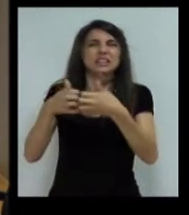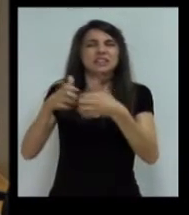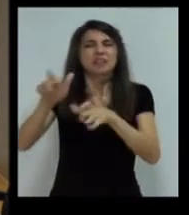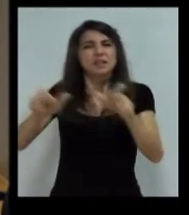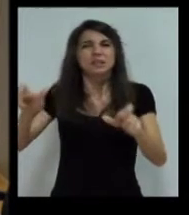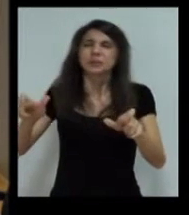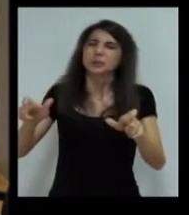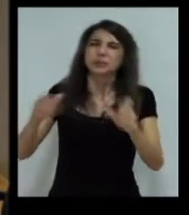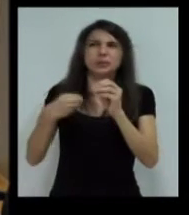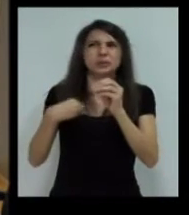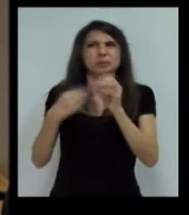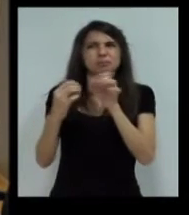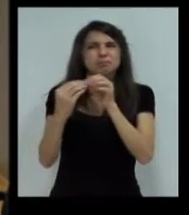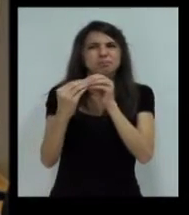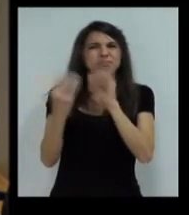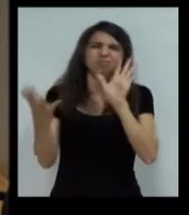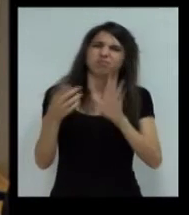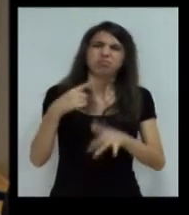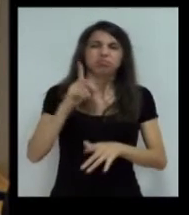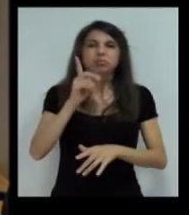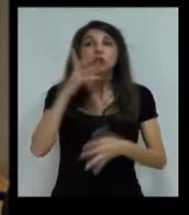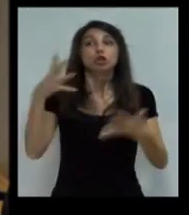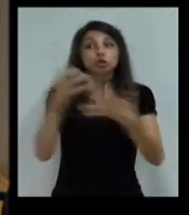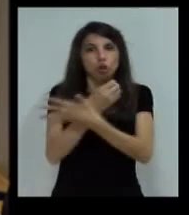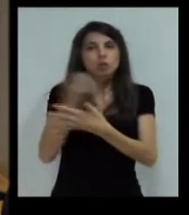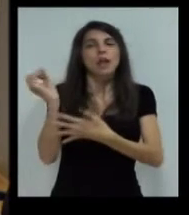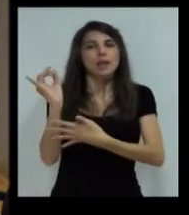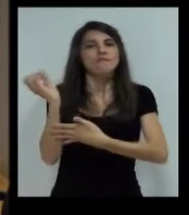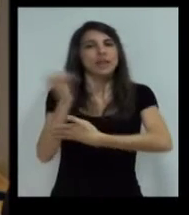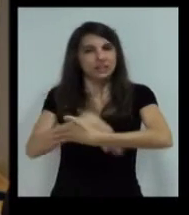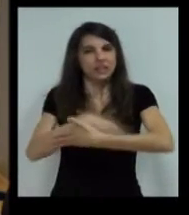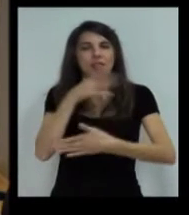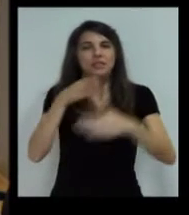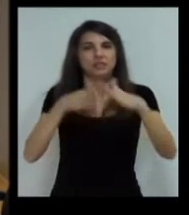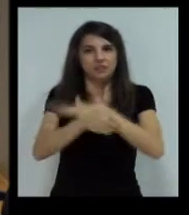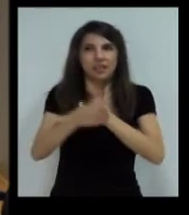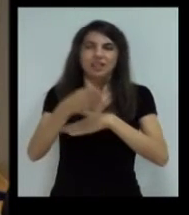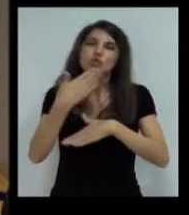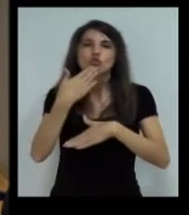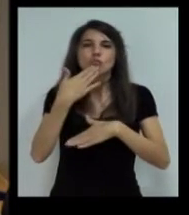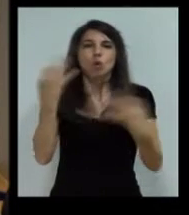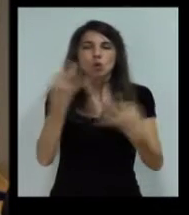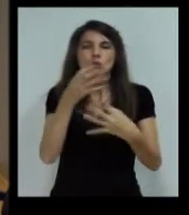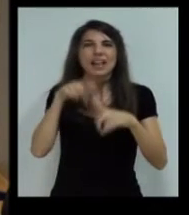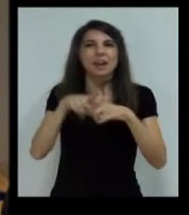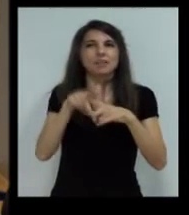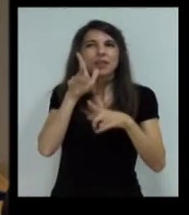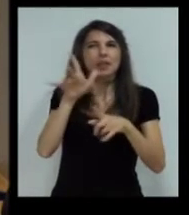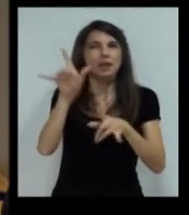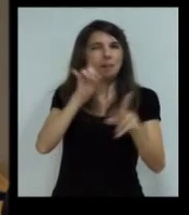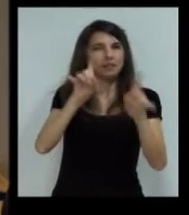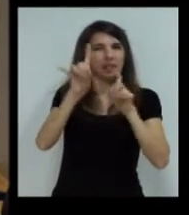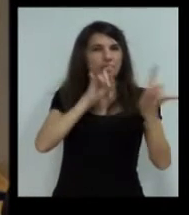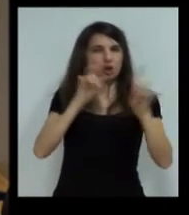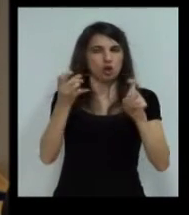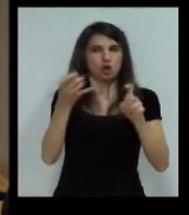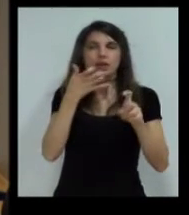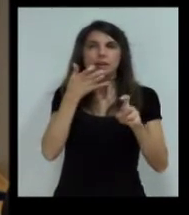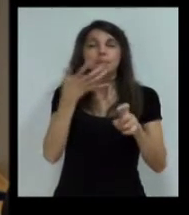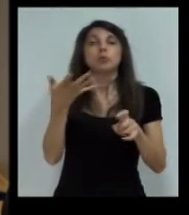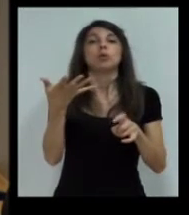todos están invirtiendo en accesibilidad, porque lo ven como una herramienta de captación. Es decir, los buenos fabricantes y los buenos